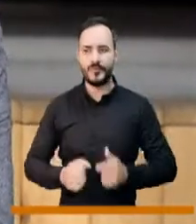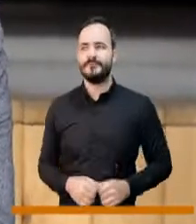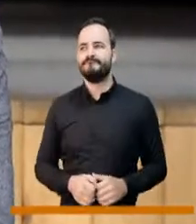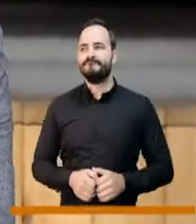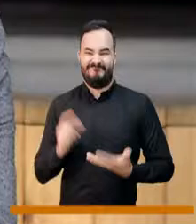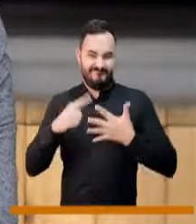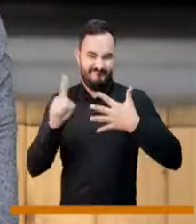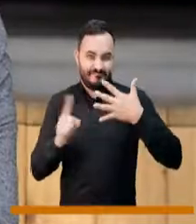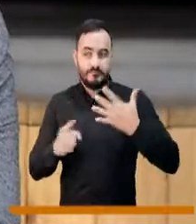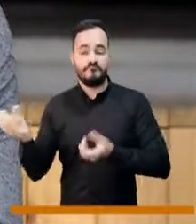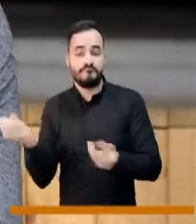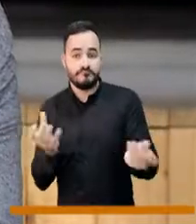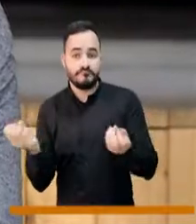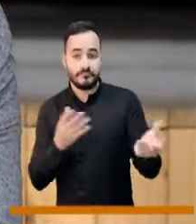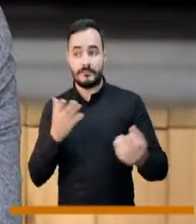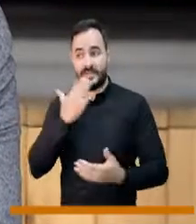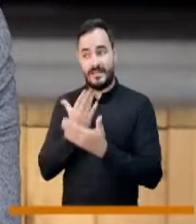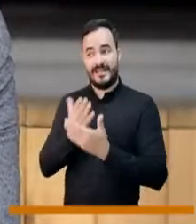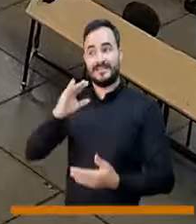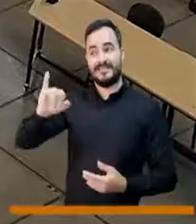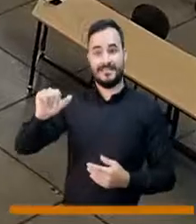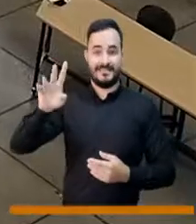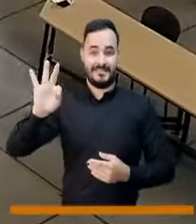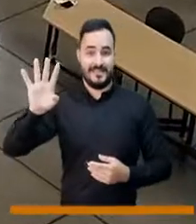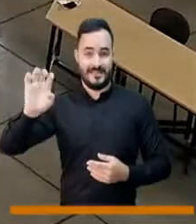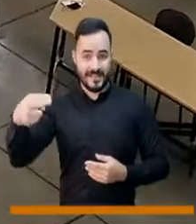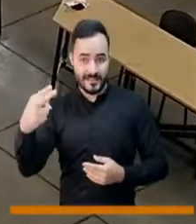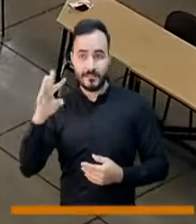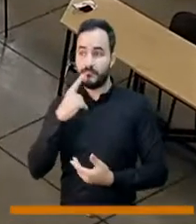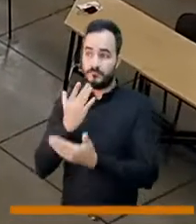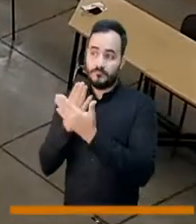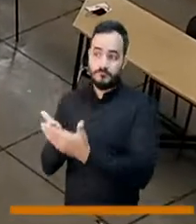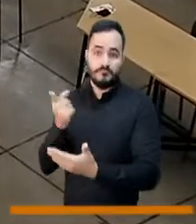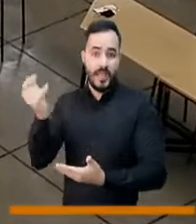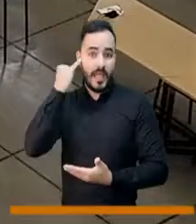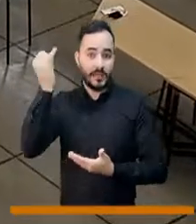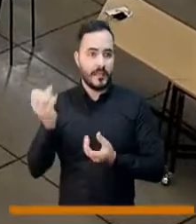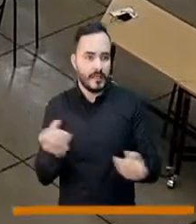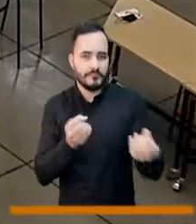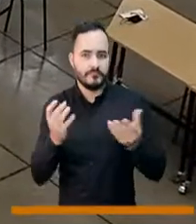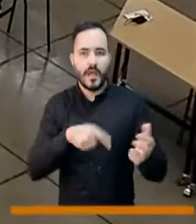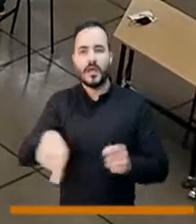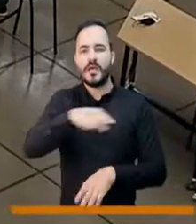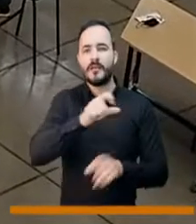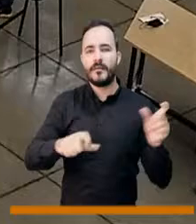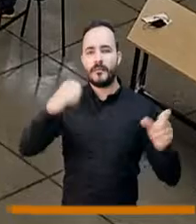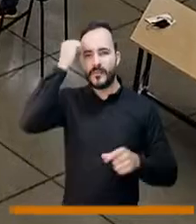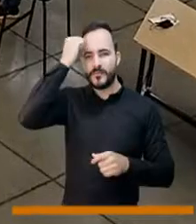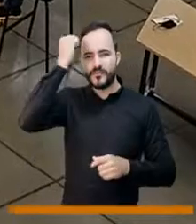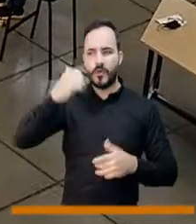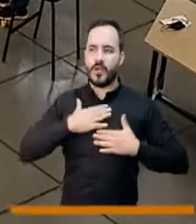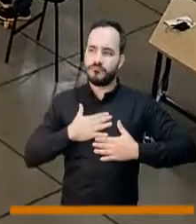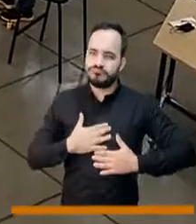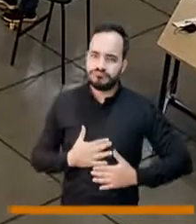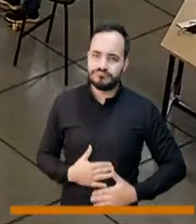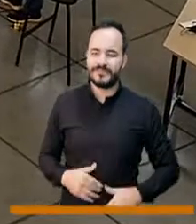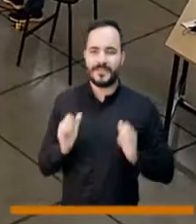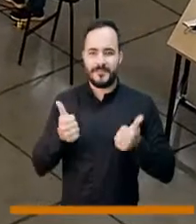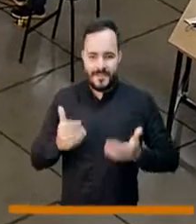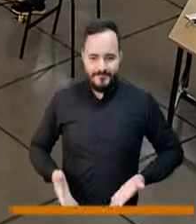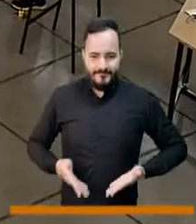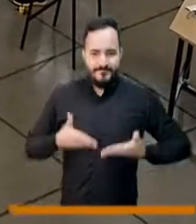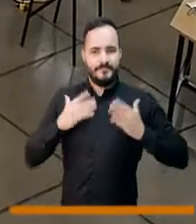esparcimiento cultural. Y Janet ha sido una maestra líder justamente en eso, en que los maestros se encuentren en lo personal, esa dimensión del